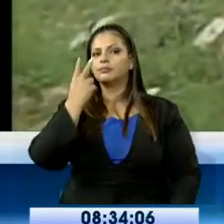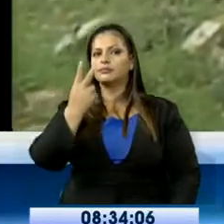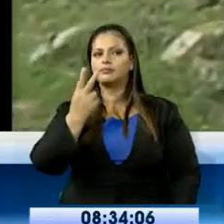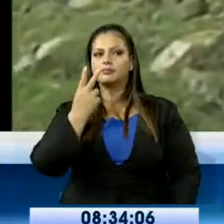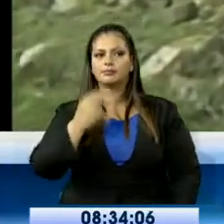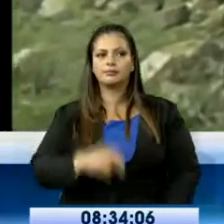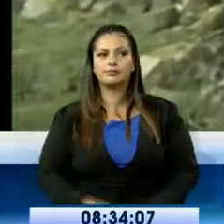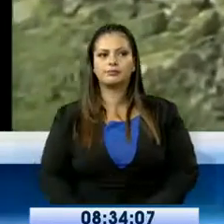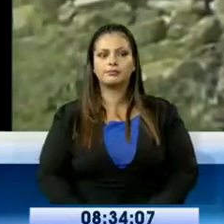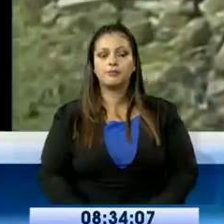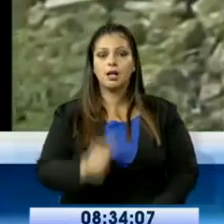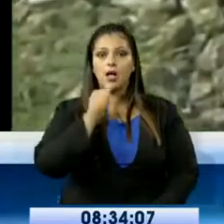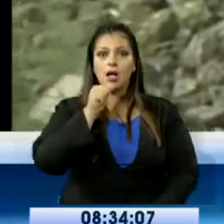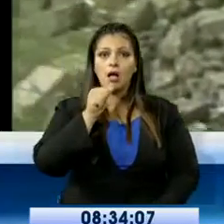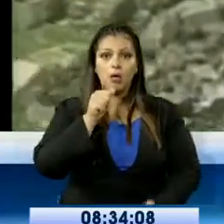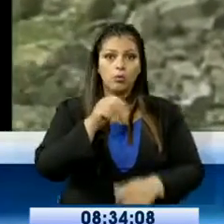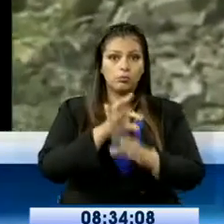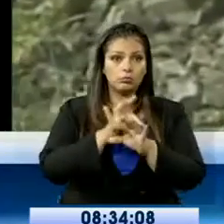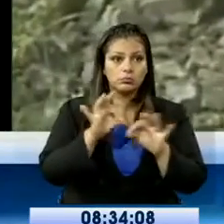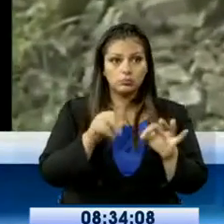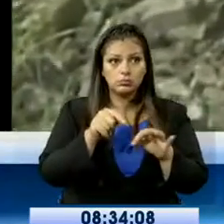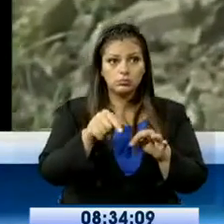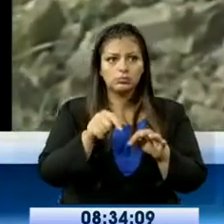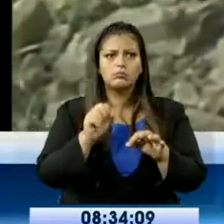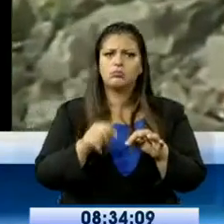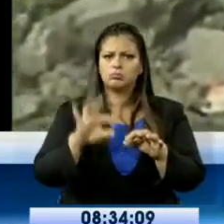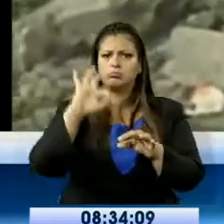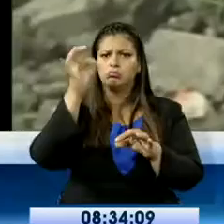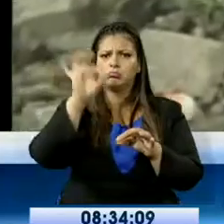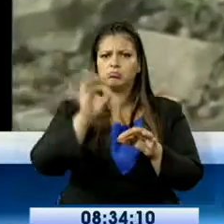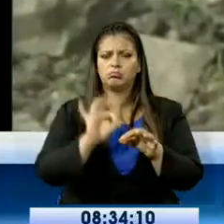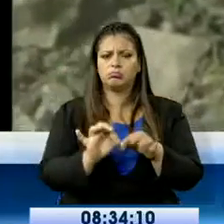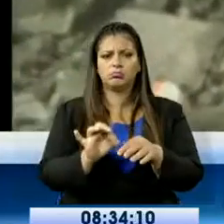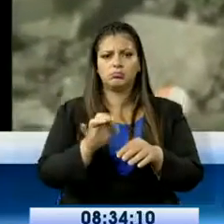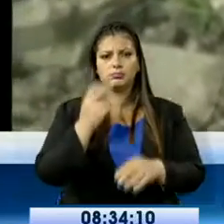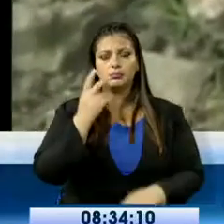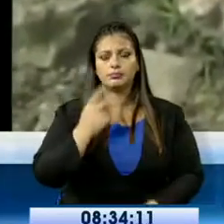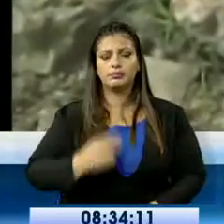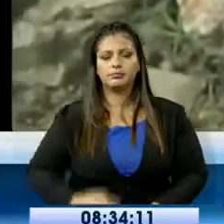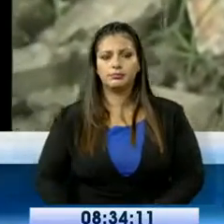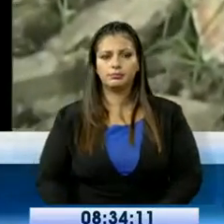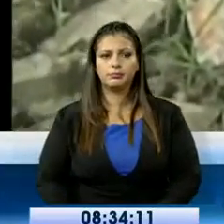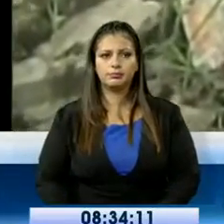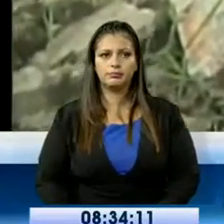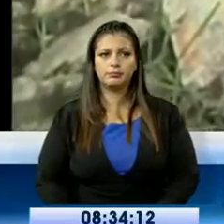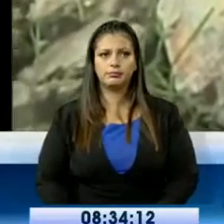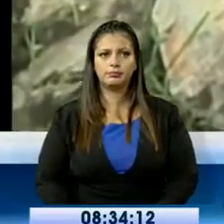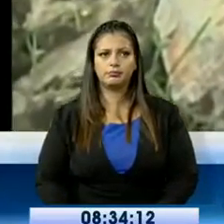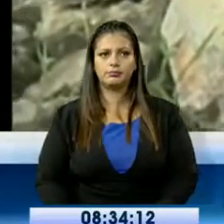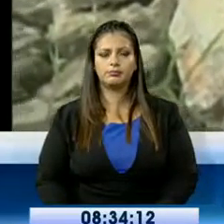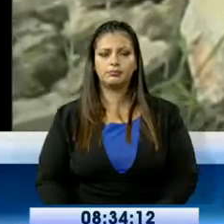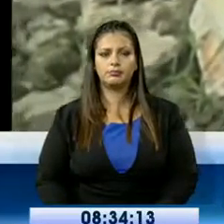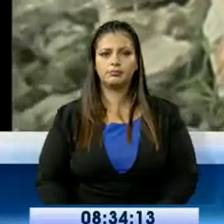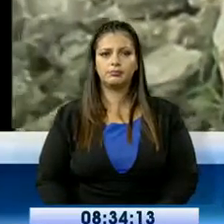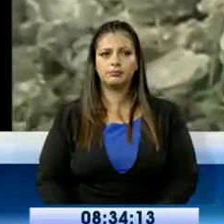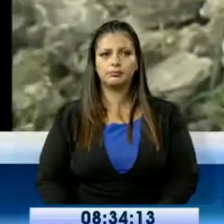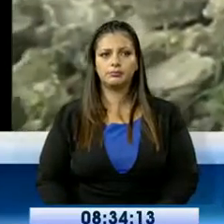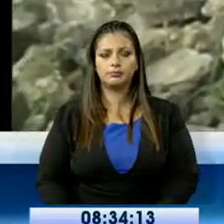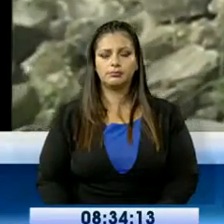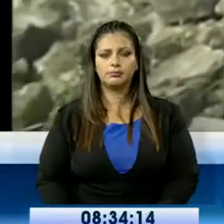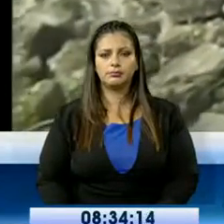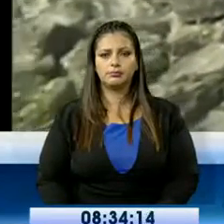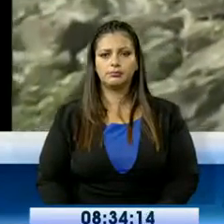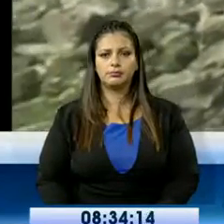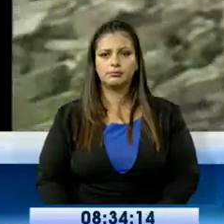limpia que se empuja ahí de lo que está saliendo de ese tubito y claro ahí se puede reproducir el